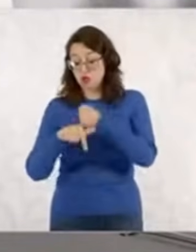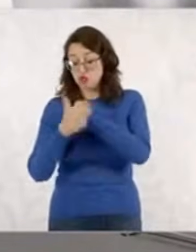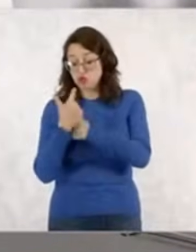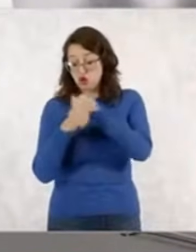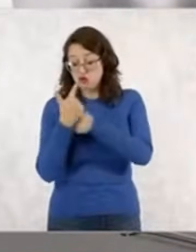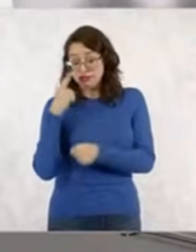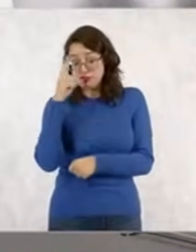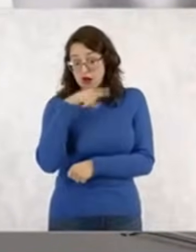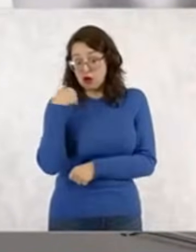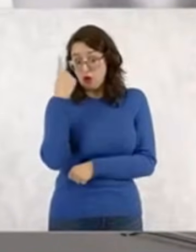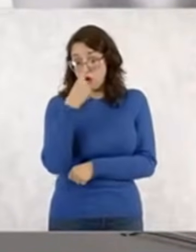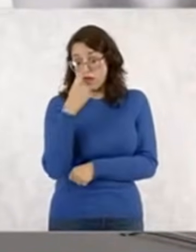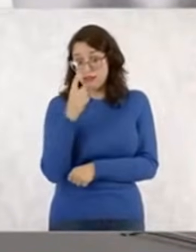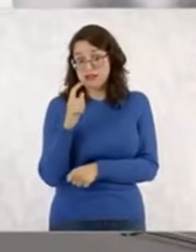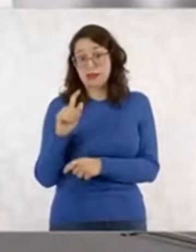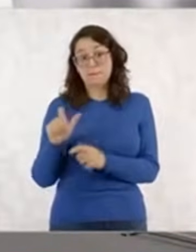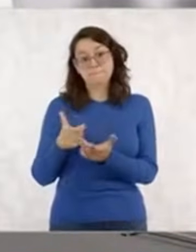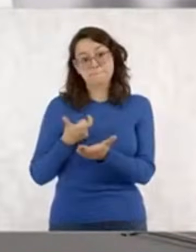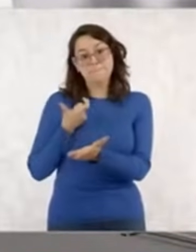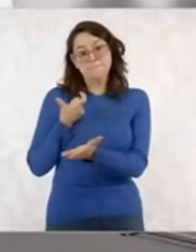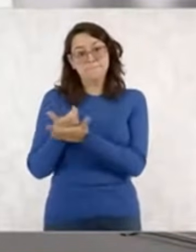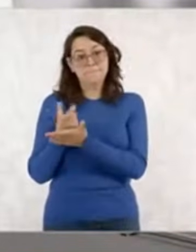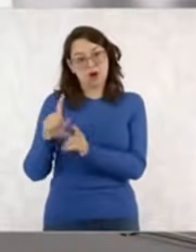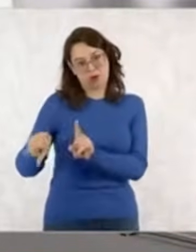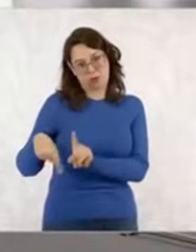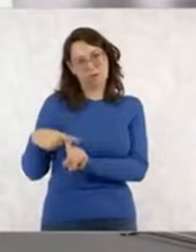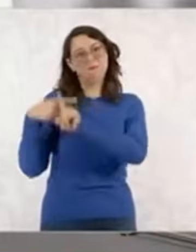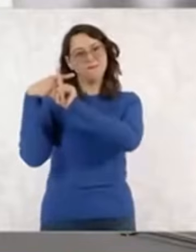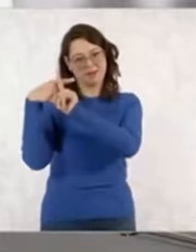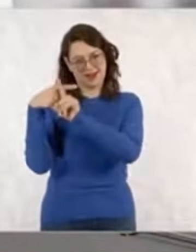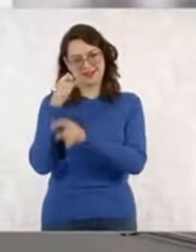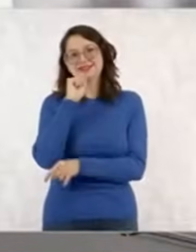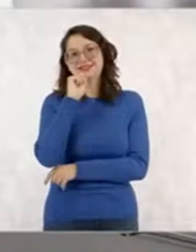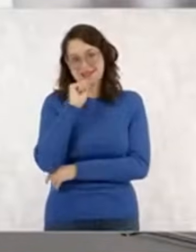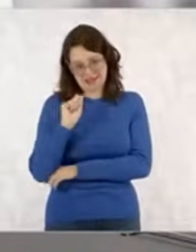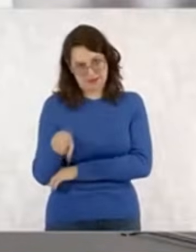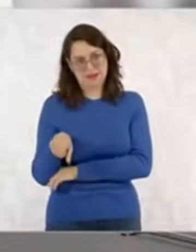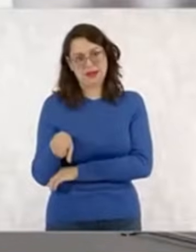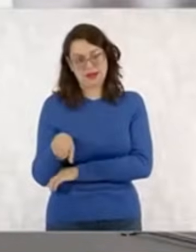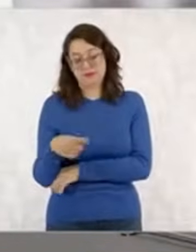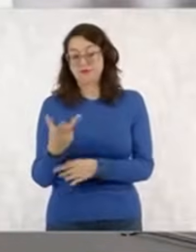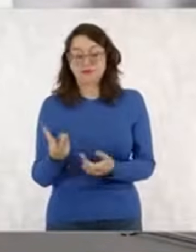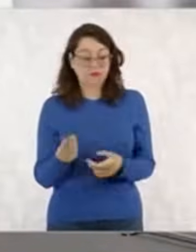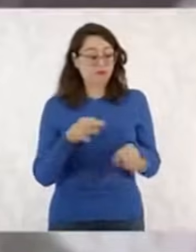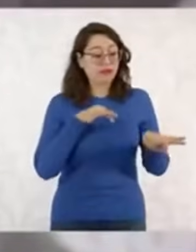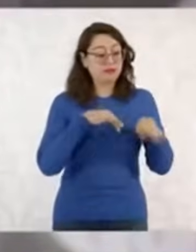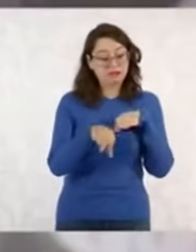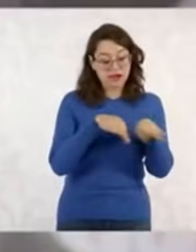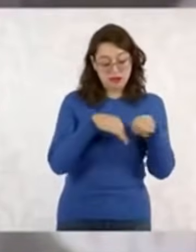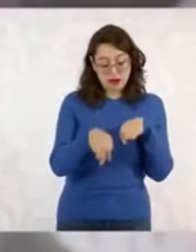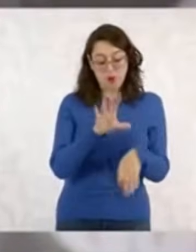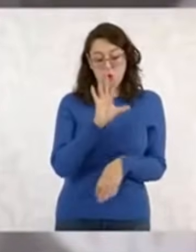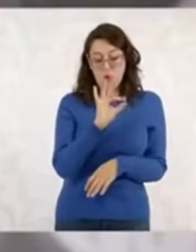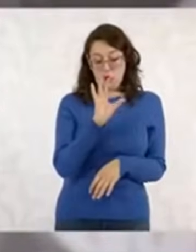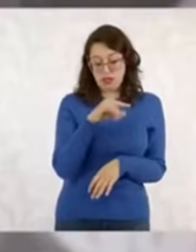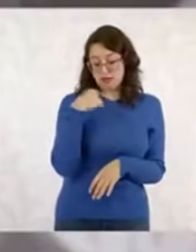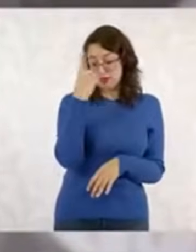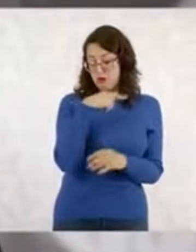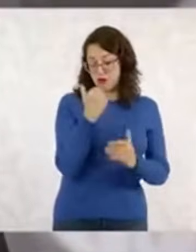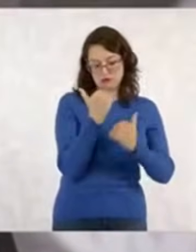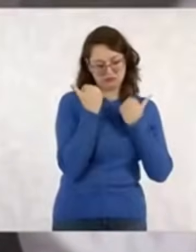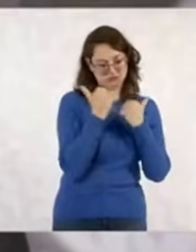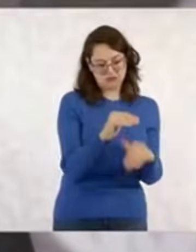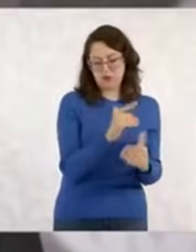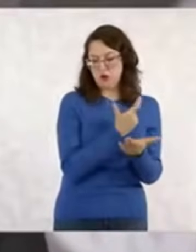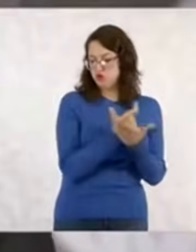forman parte de la jornada laboral ordinaria y siempre son una posibilidad y no una obligación para las y los